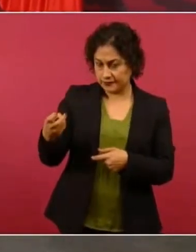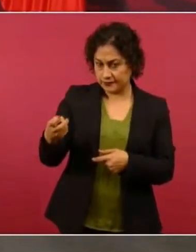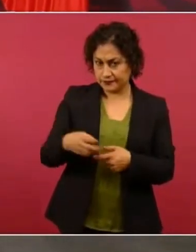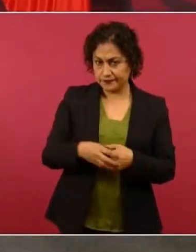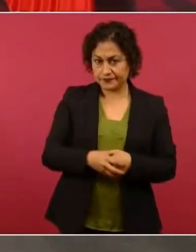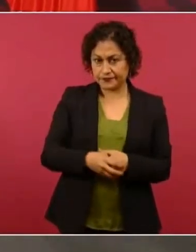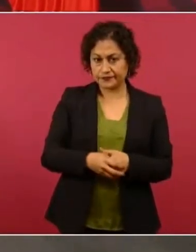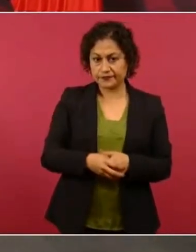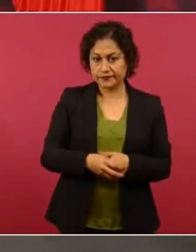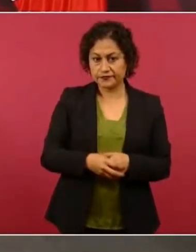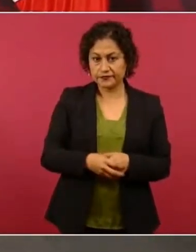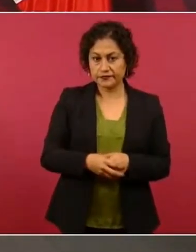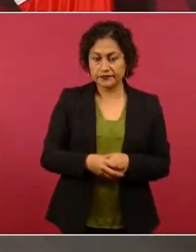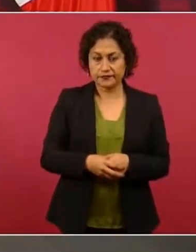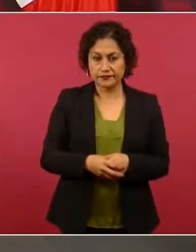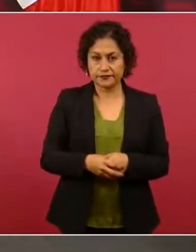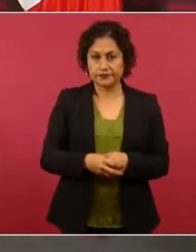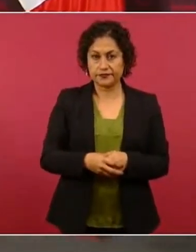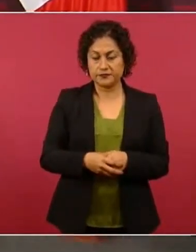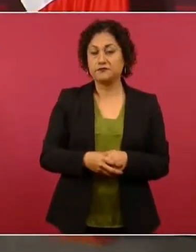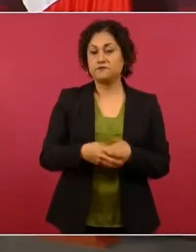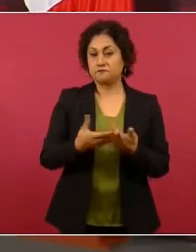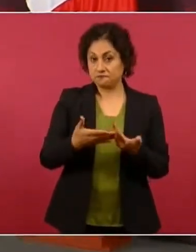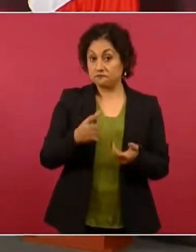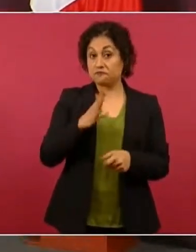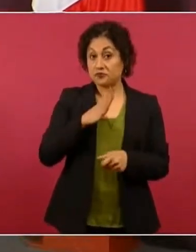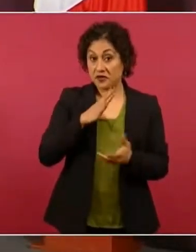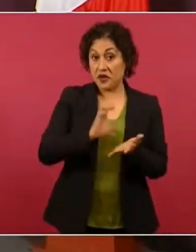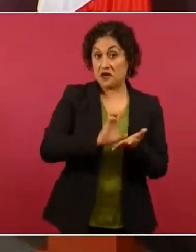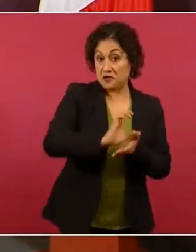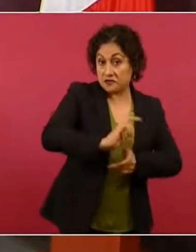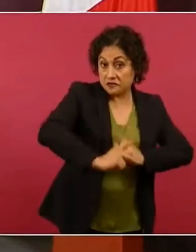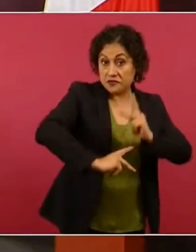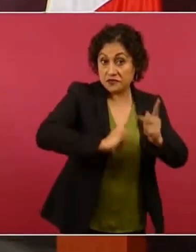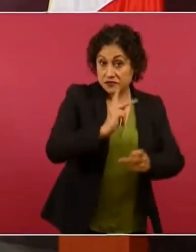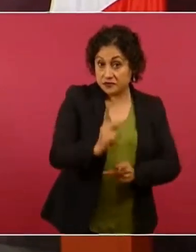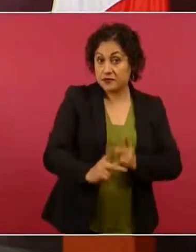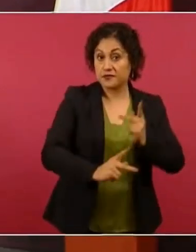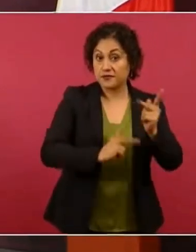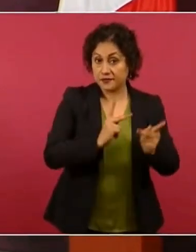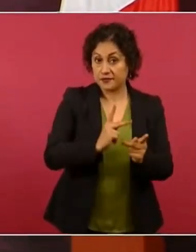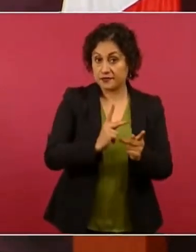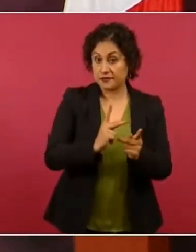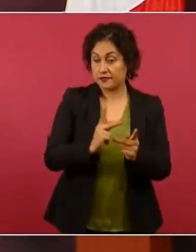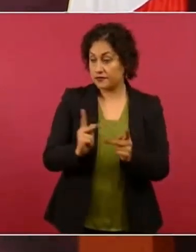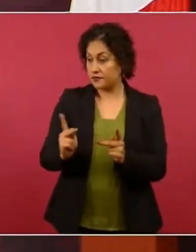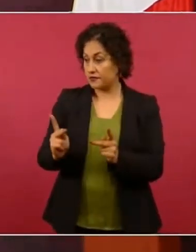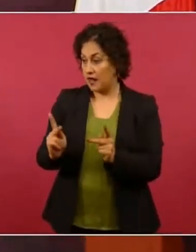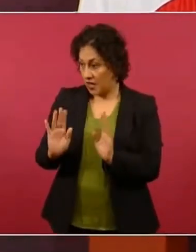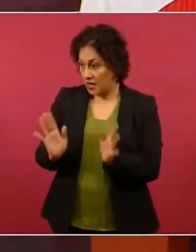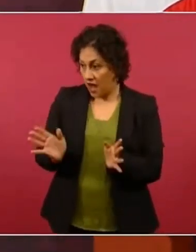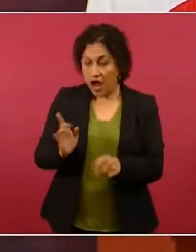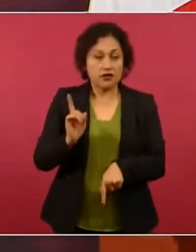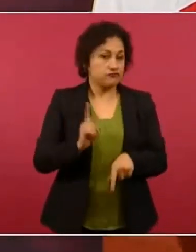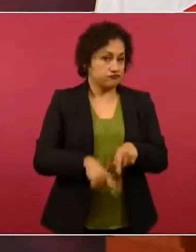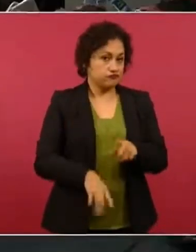hipotecarios y para autos habían créditos ya se eliminaron